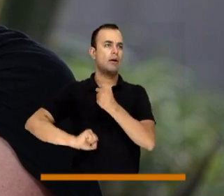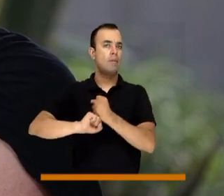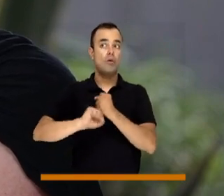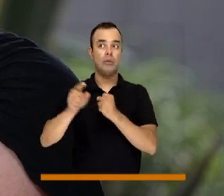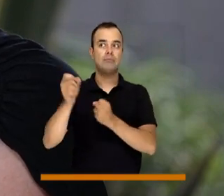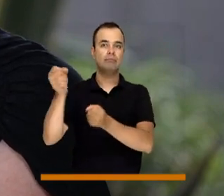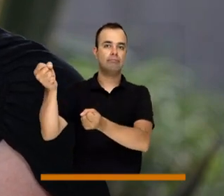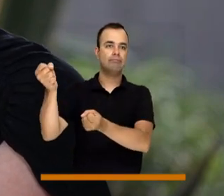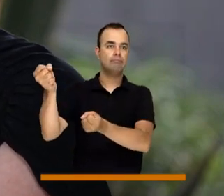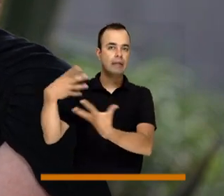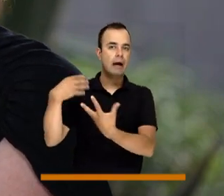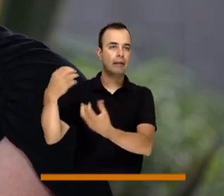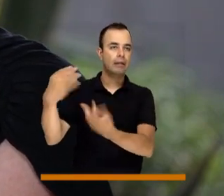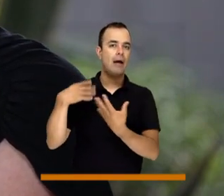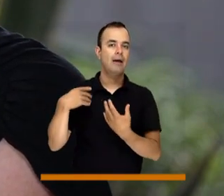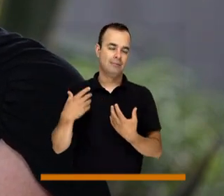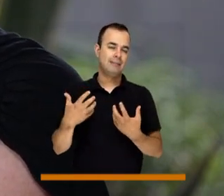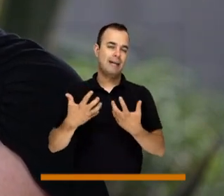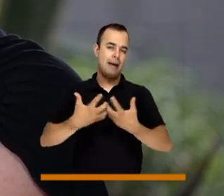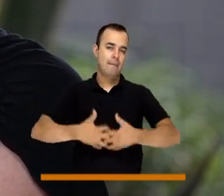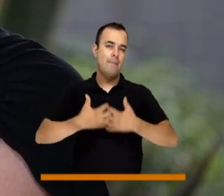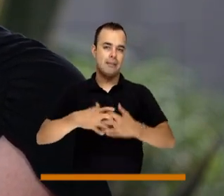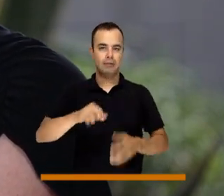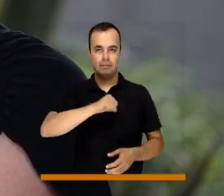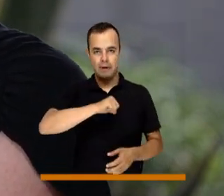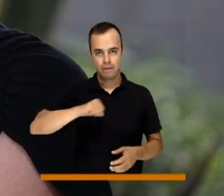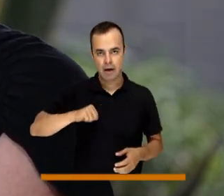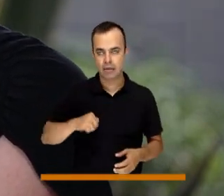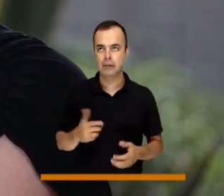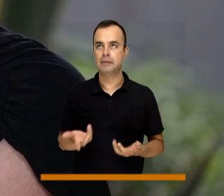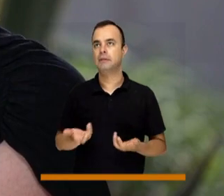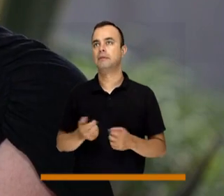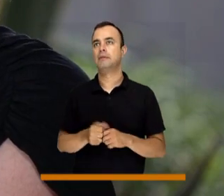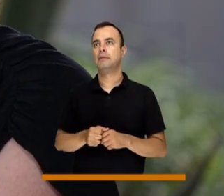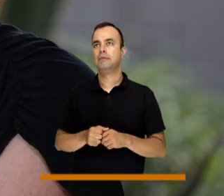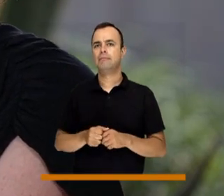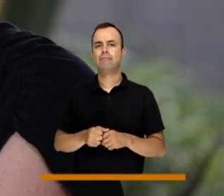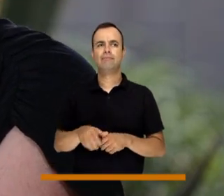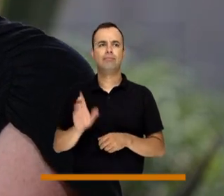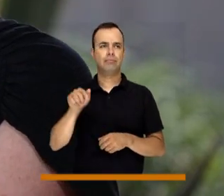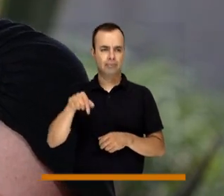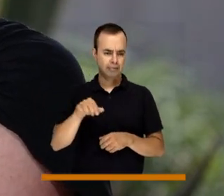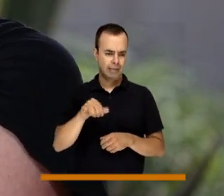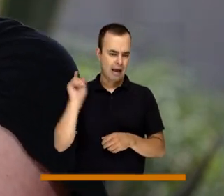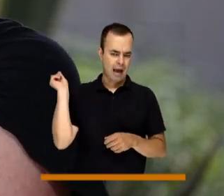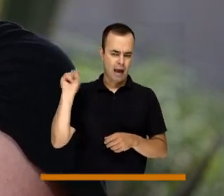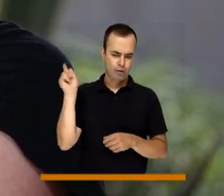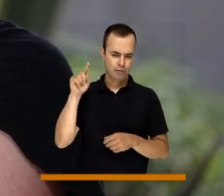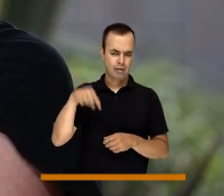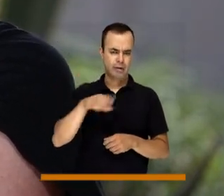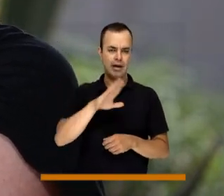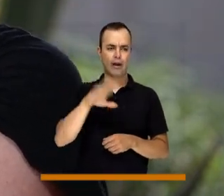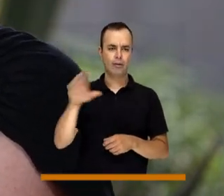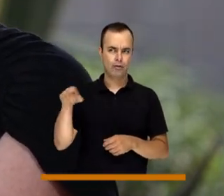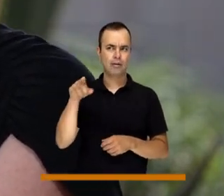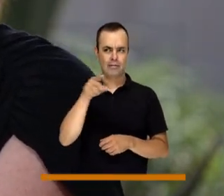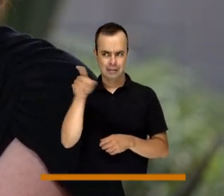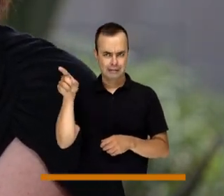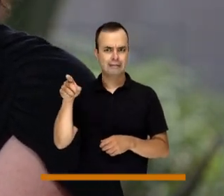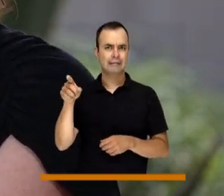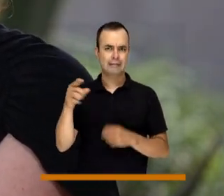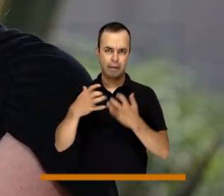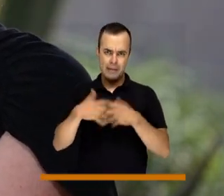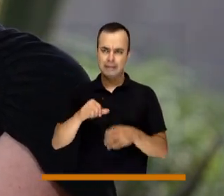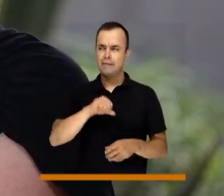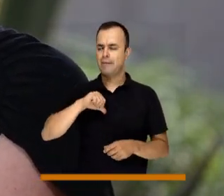tenemos donaciones de empresas privadas. A lo largo de la historia de Ratón y de Antioquia, las empresas privadas